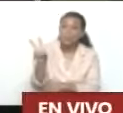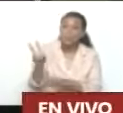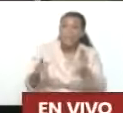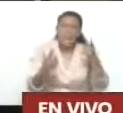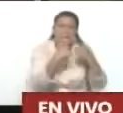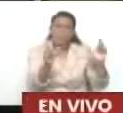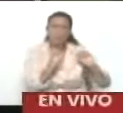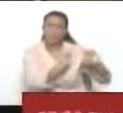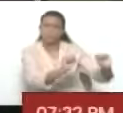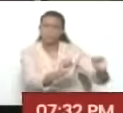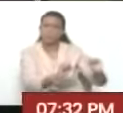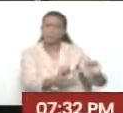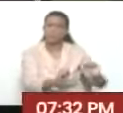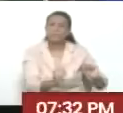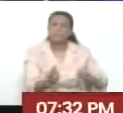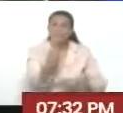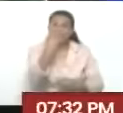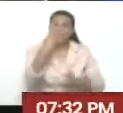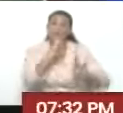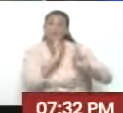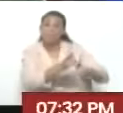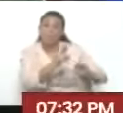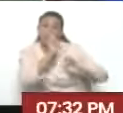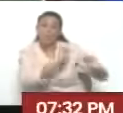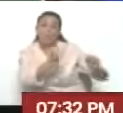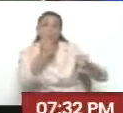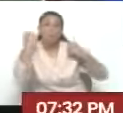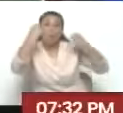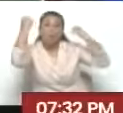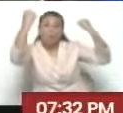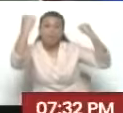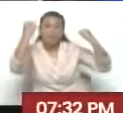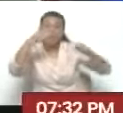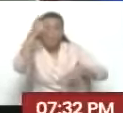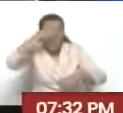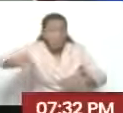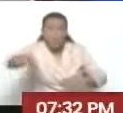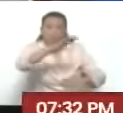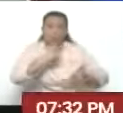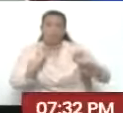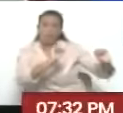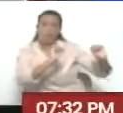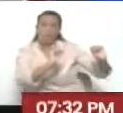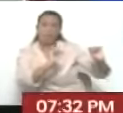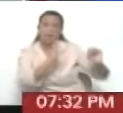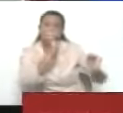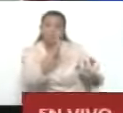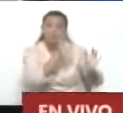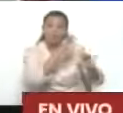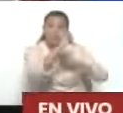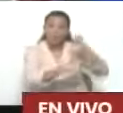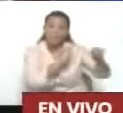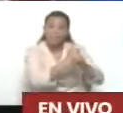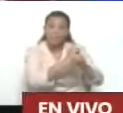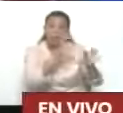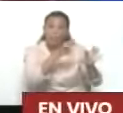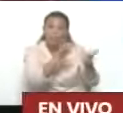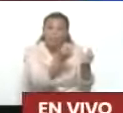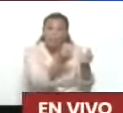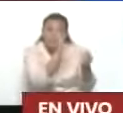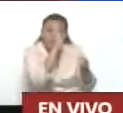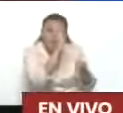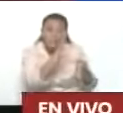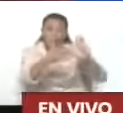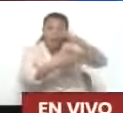neoliberal. Totalmente, la primera respuesta popular, insurreccional, contra el Fondo Monetario Internacional y el neoliberalismo. En